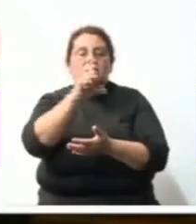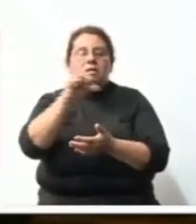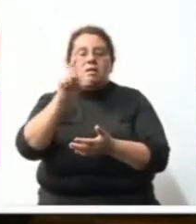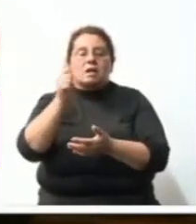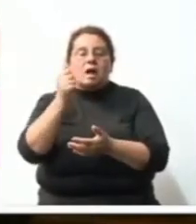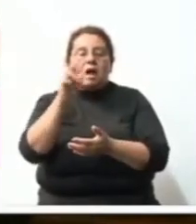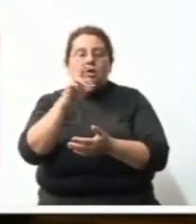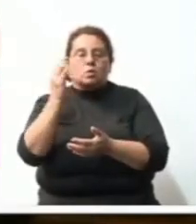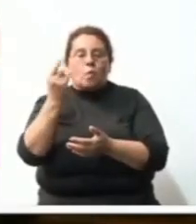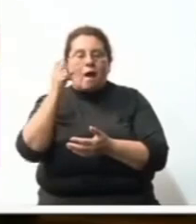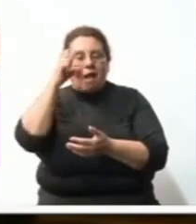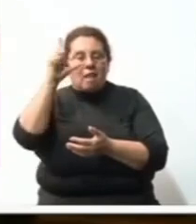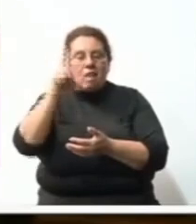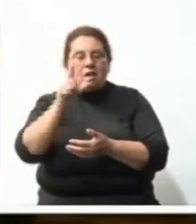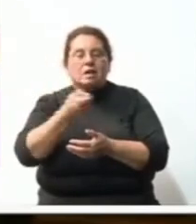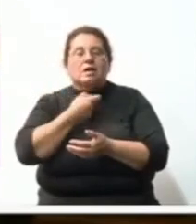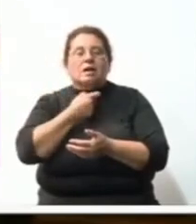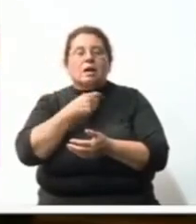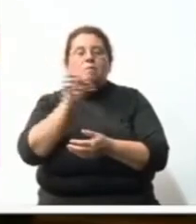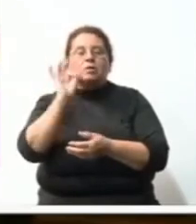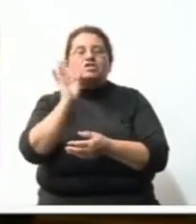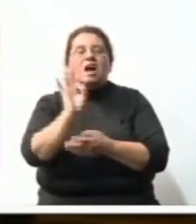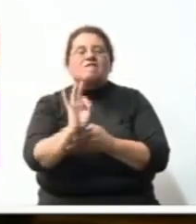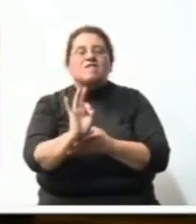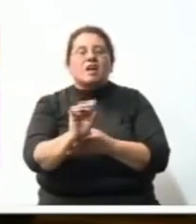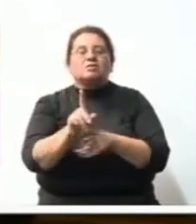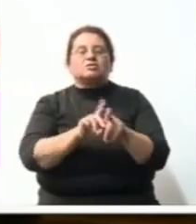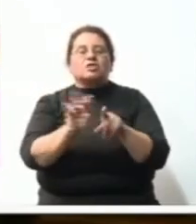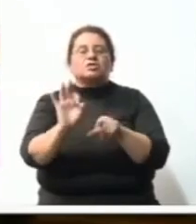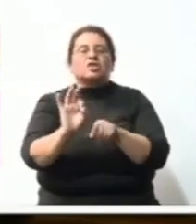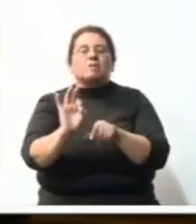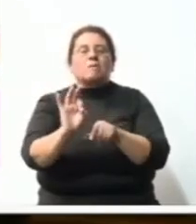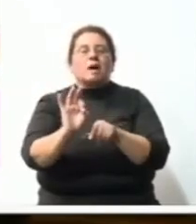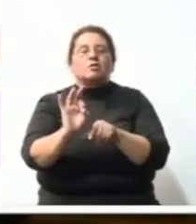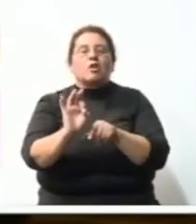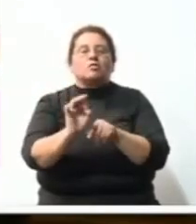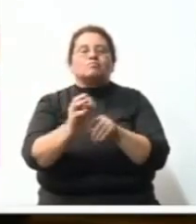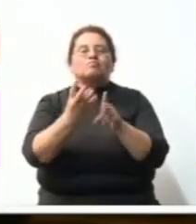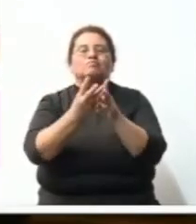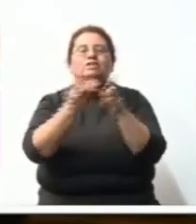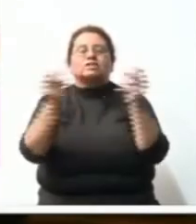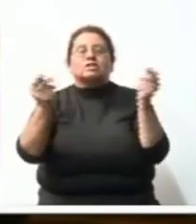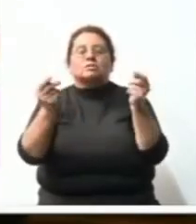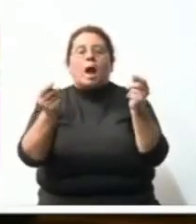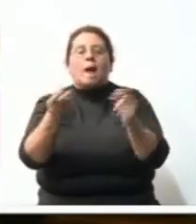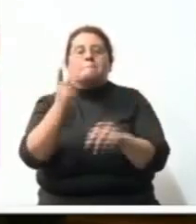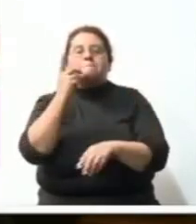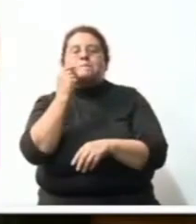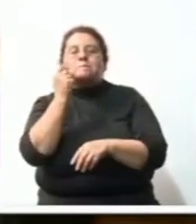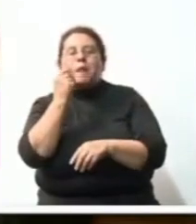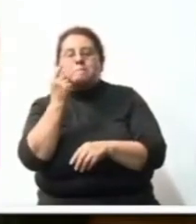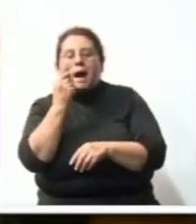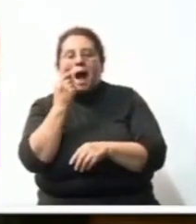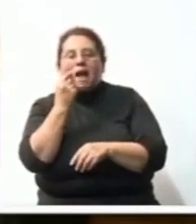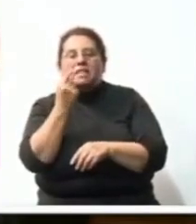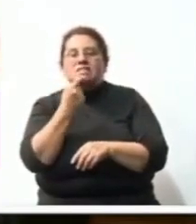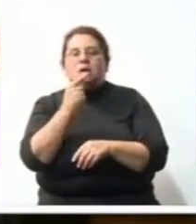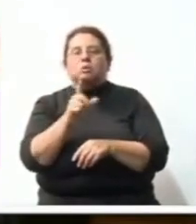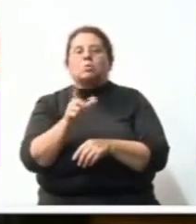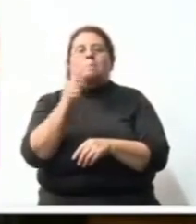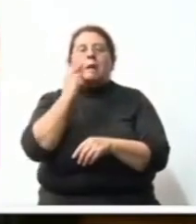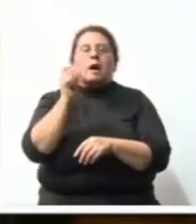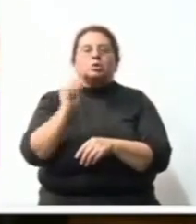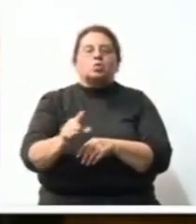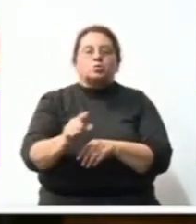que siguen apropiados Yo quiero saber qué pasó con mis padres que tanto me atacaron en redes sociales diciendo tus padres